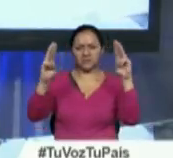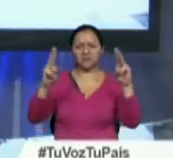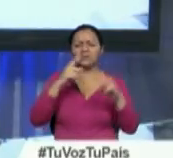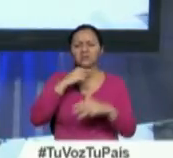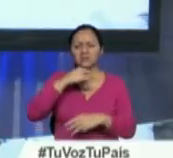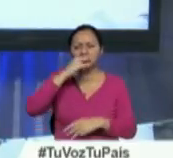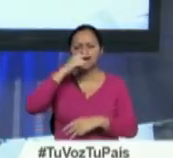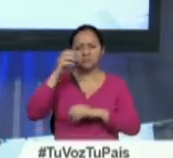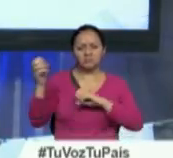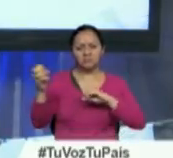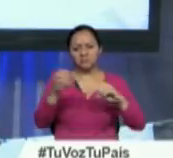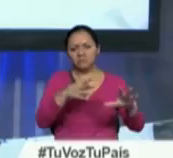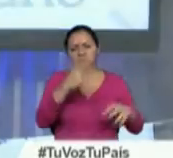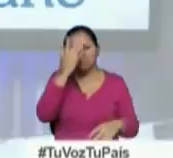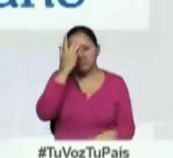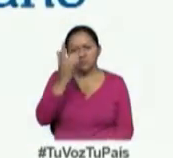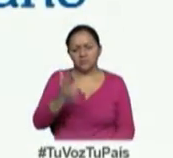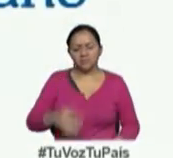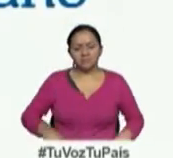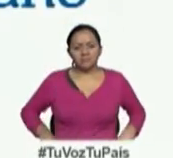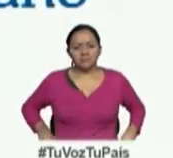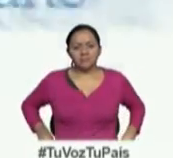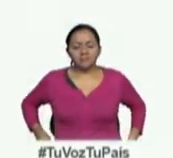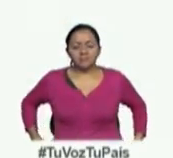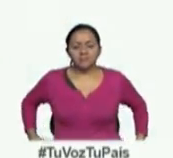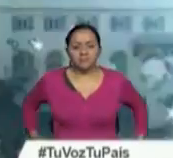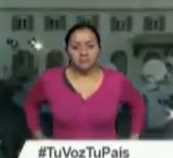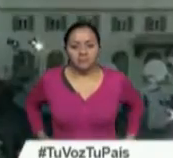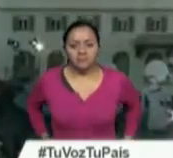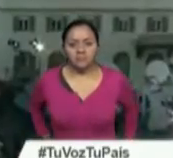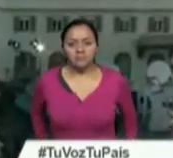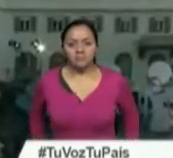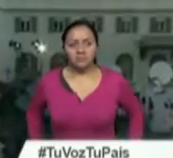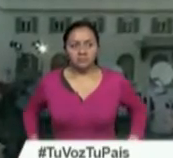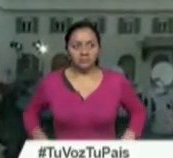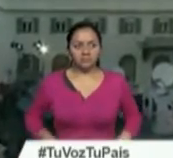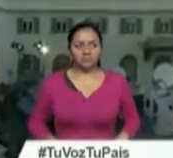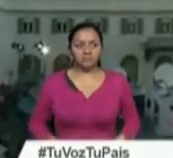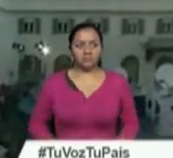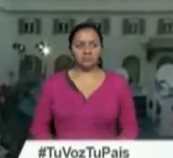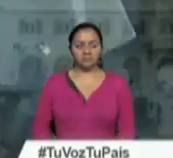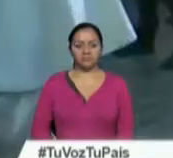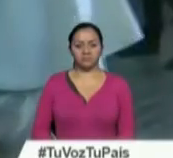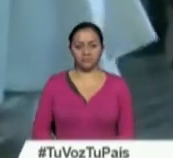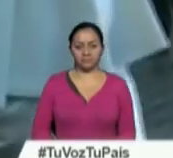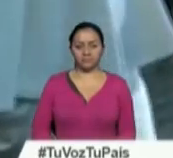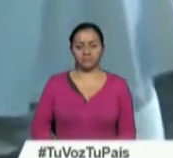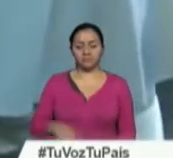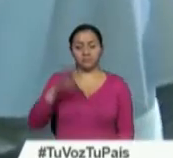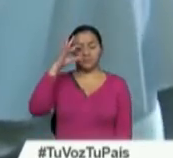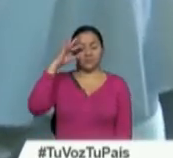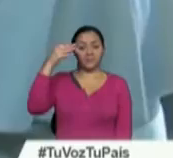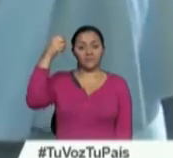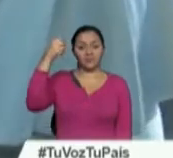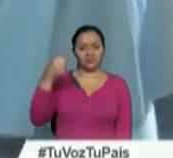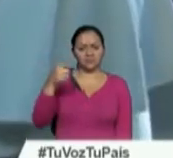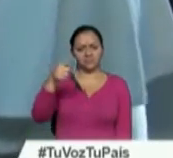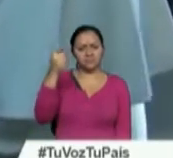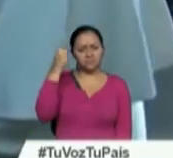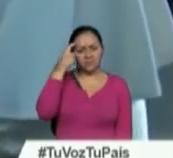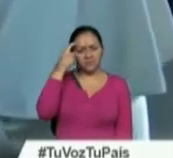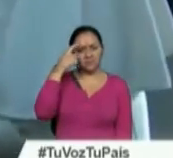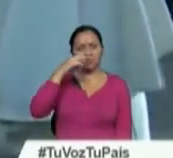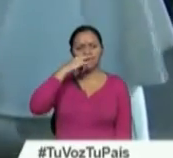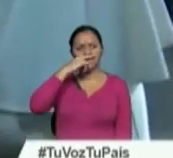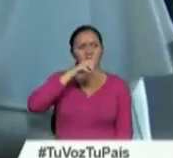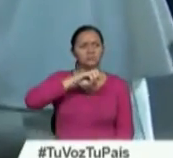esto en la capital italiana. El Papa resalta la importancia de pensar en los niños